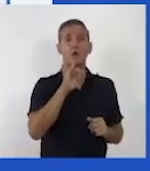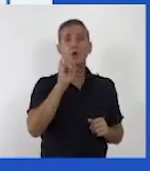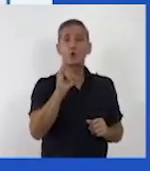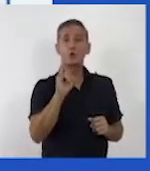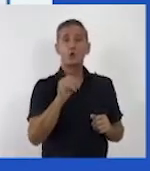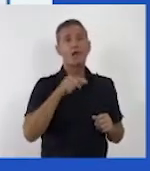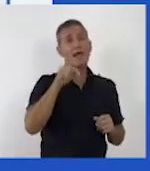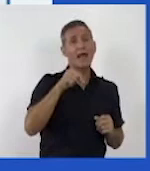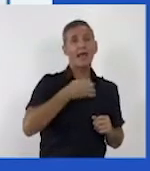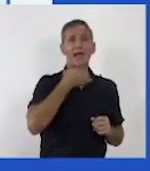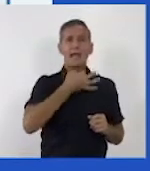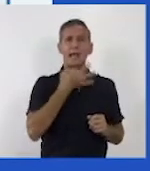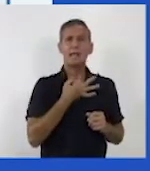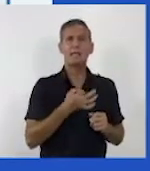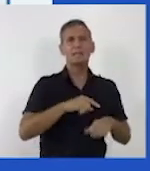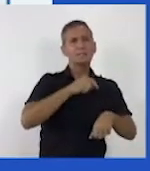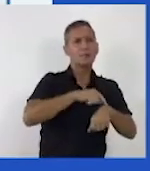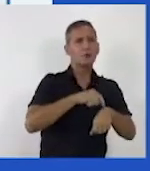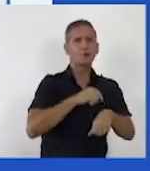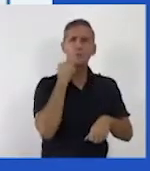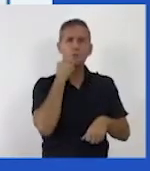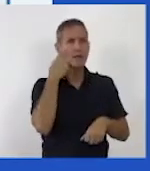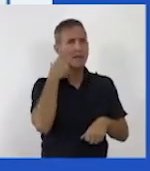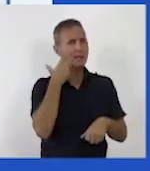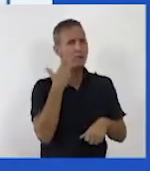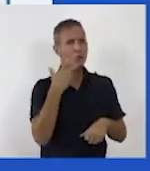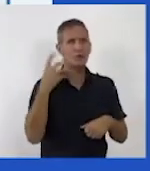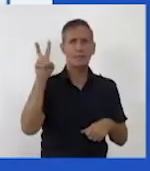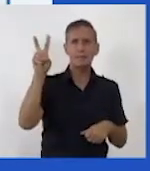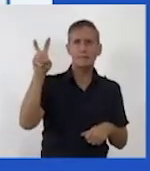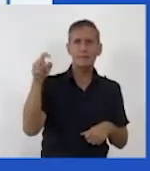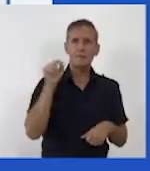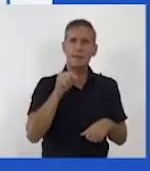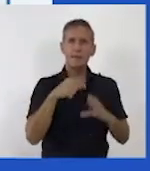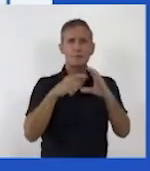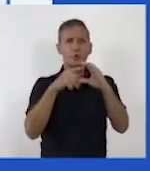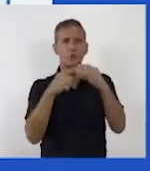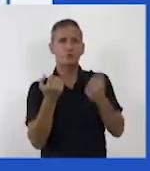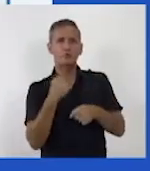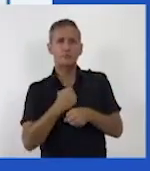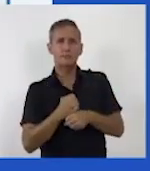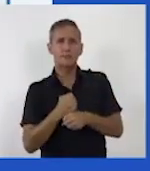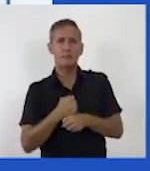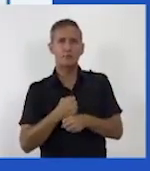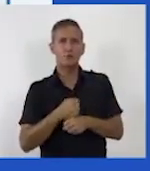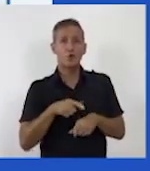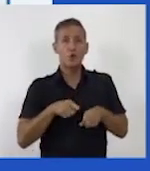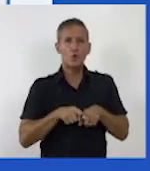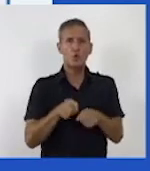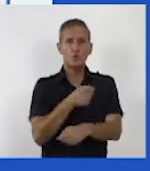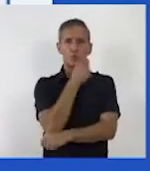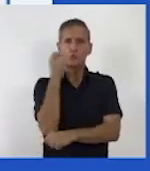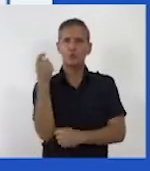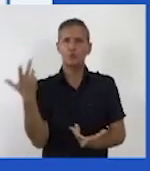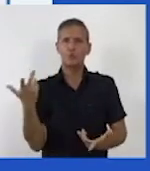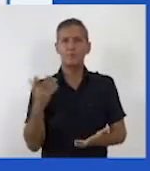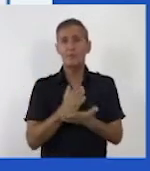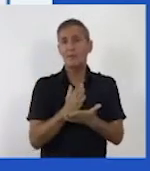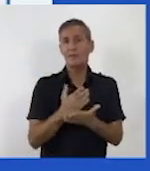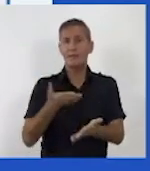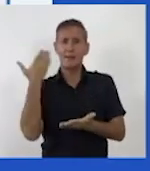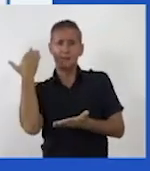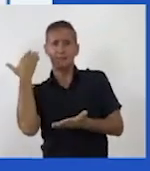aparece la explicación de los tiempos fundamentales del verbo este es un contenido que ustedes trabajaron con sus maestros en